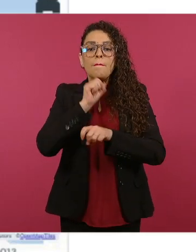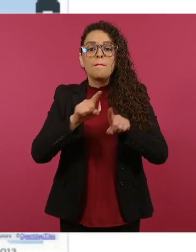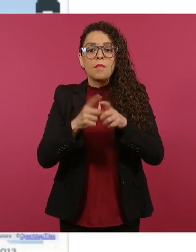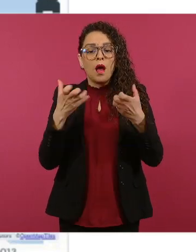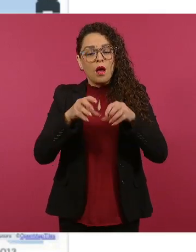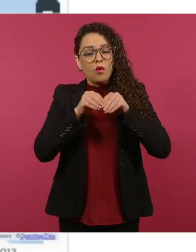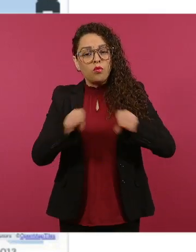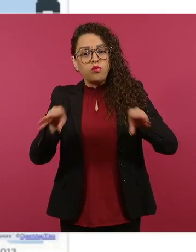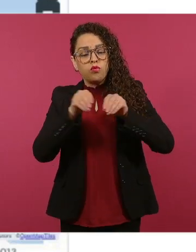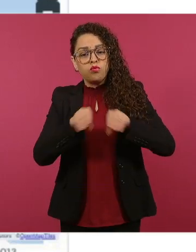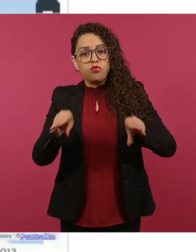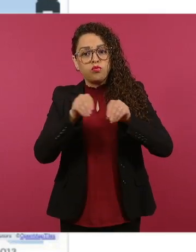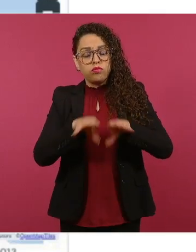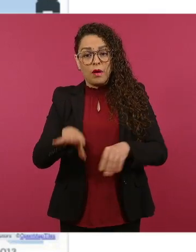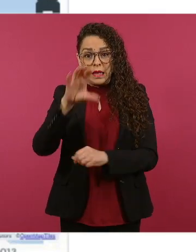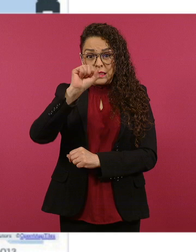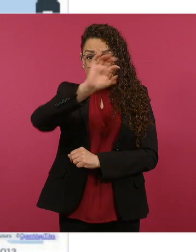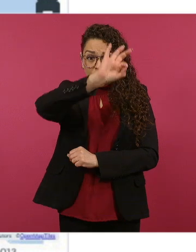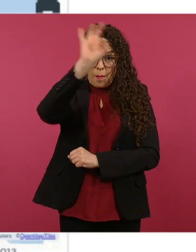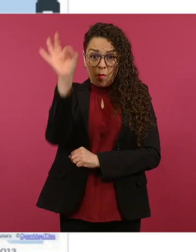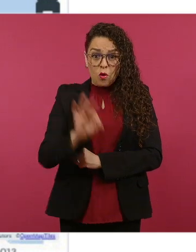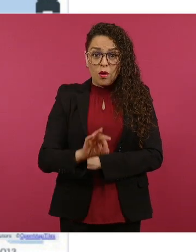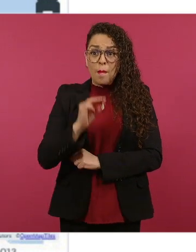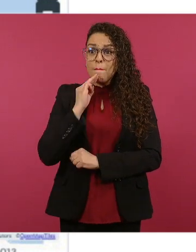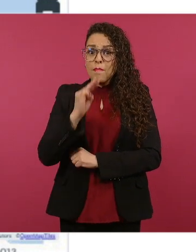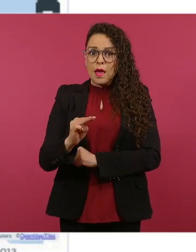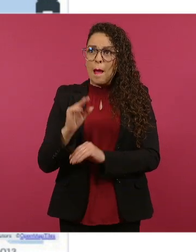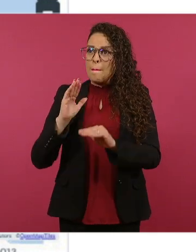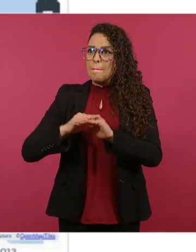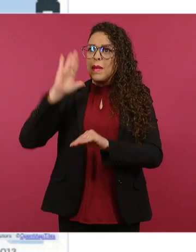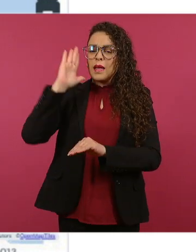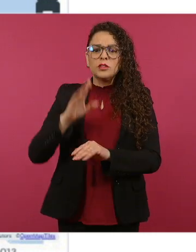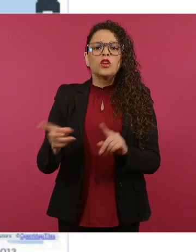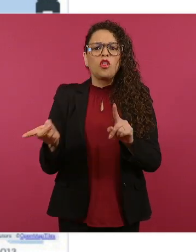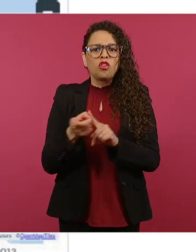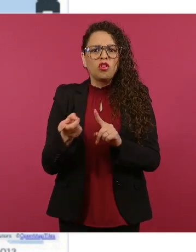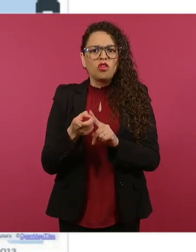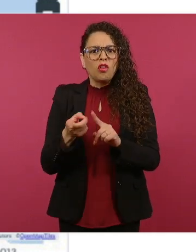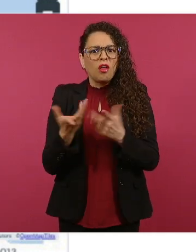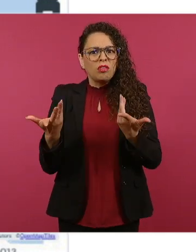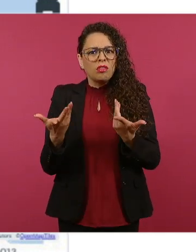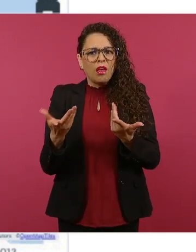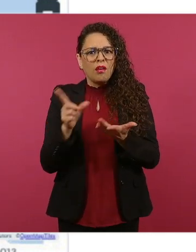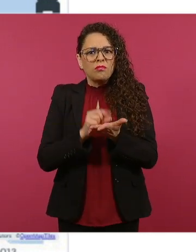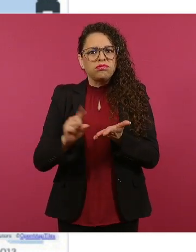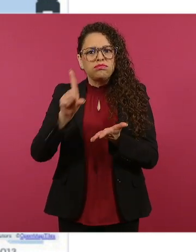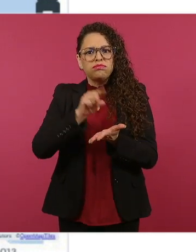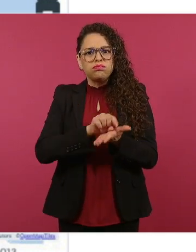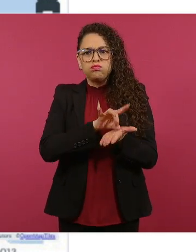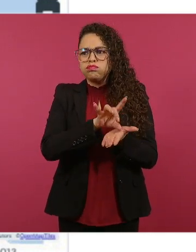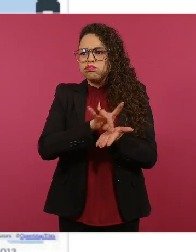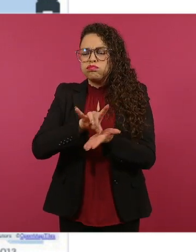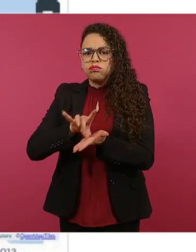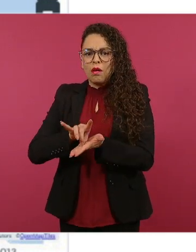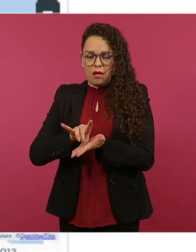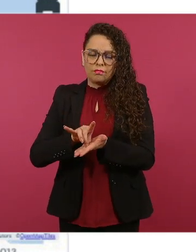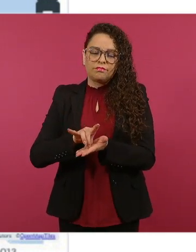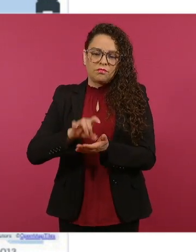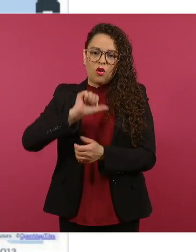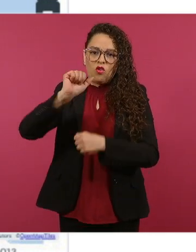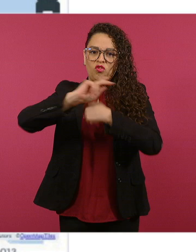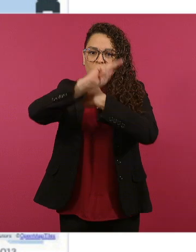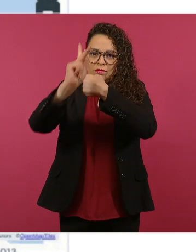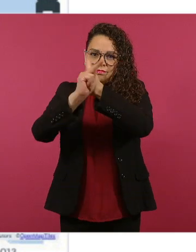del 60% de los mensajes provienen del extranjero. También ustedes recordarán, ya para ir